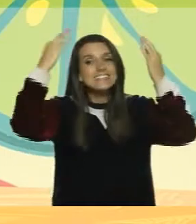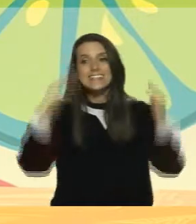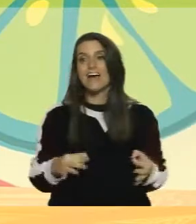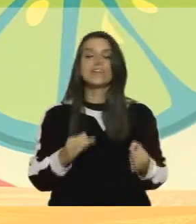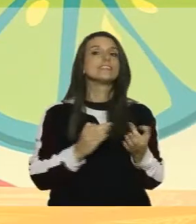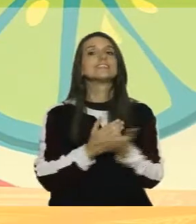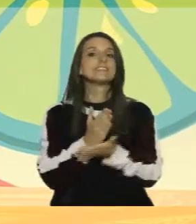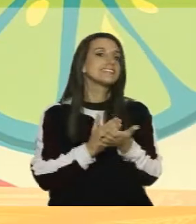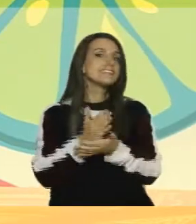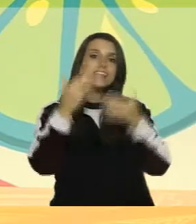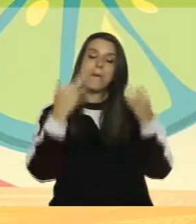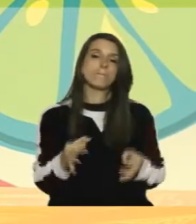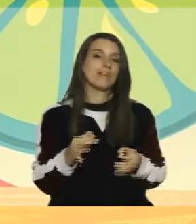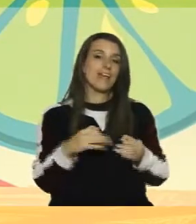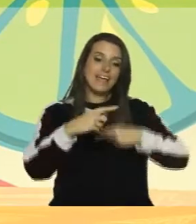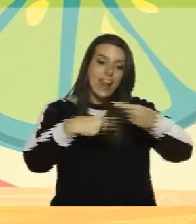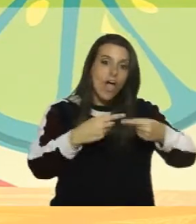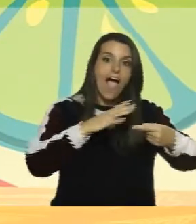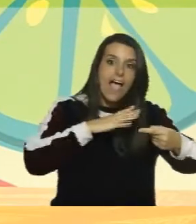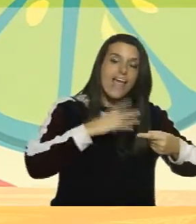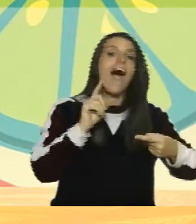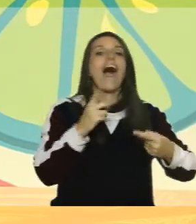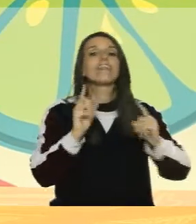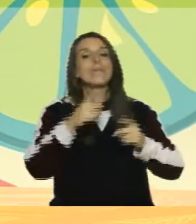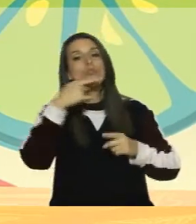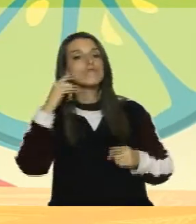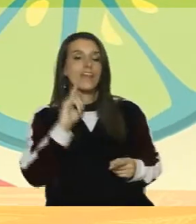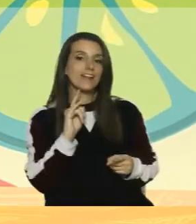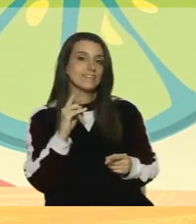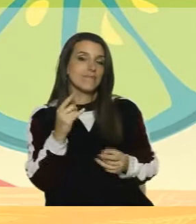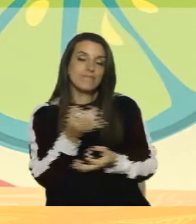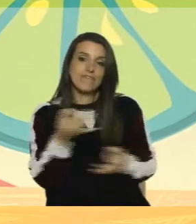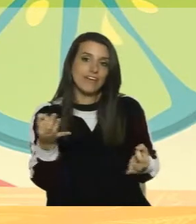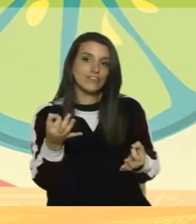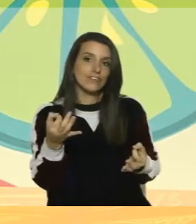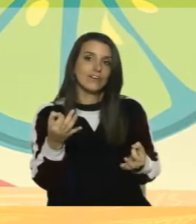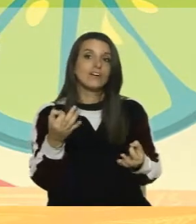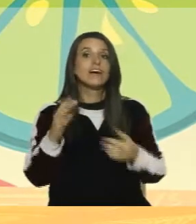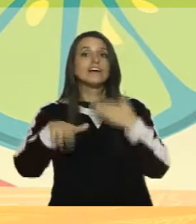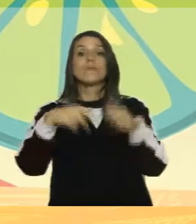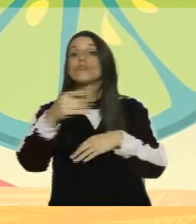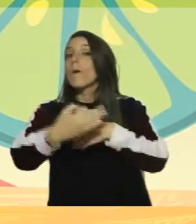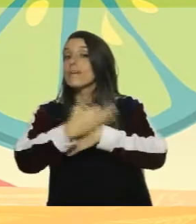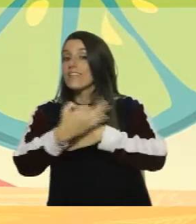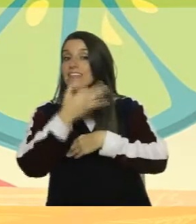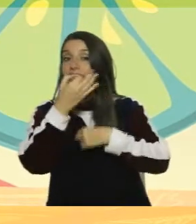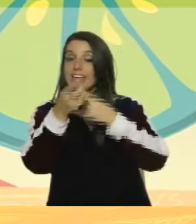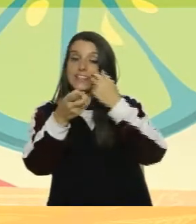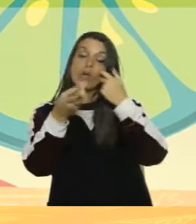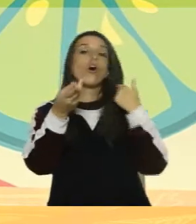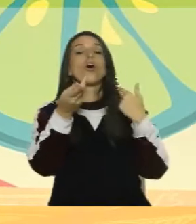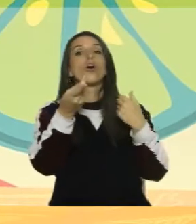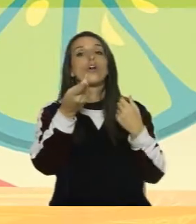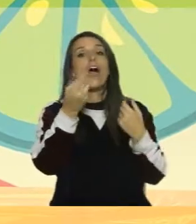cuenta tiene que exceder lo salado, porque es como el postre, ¿no? Con dulce de leche, después que vos me enseñaste que lo pusiste como con el